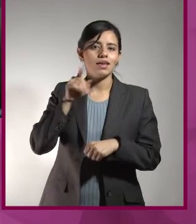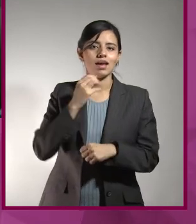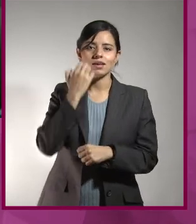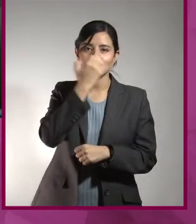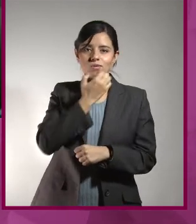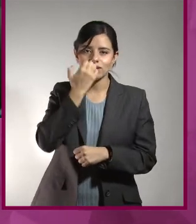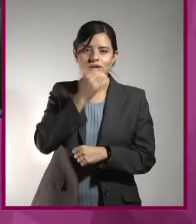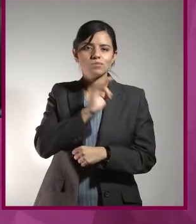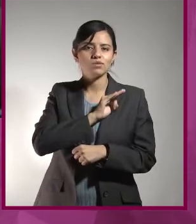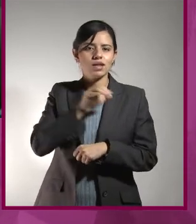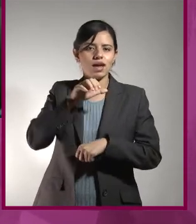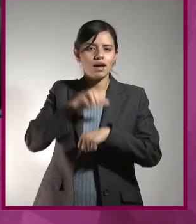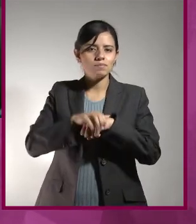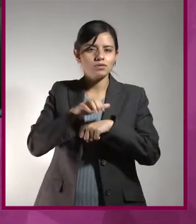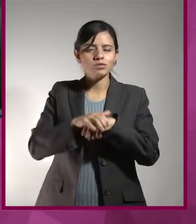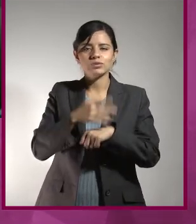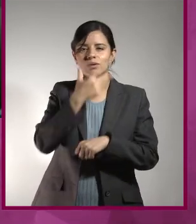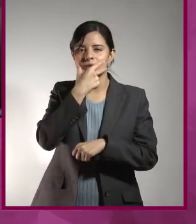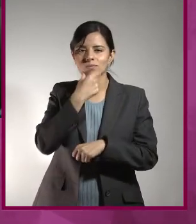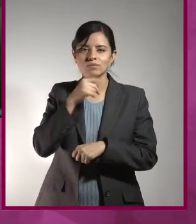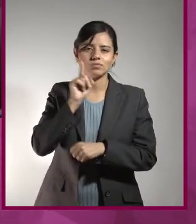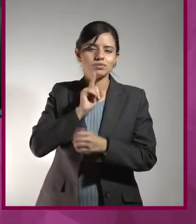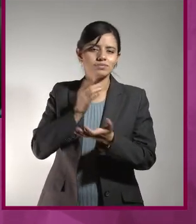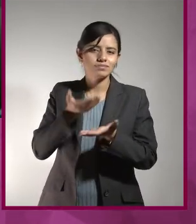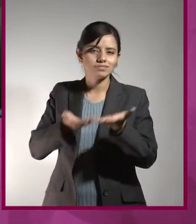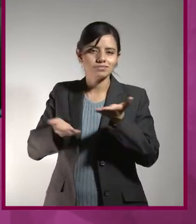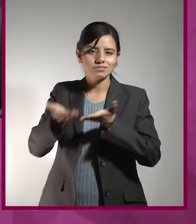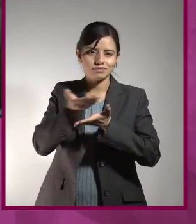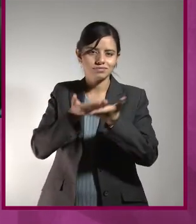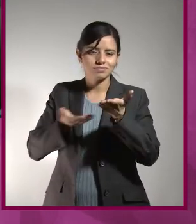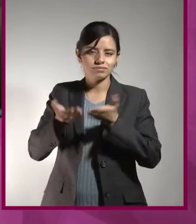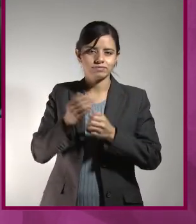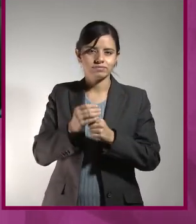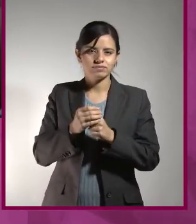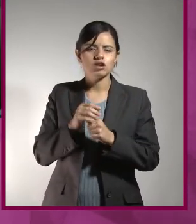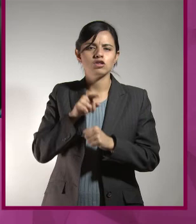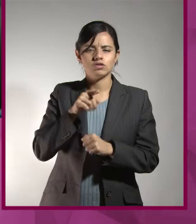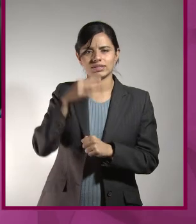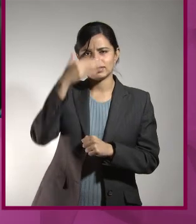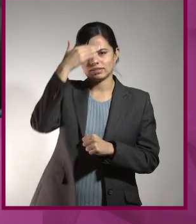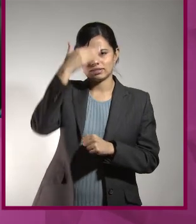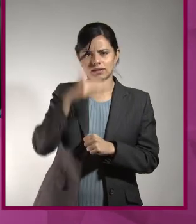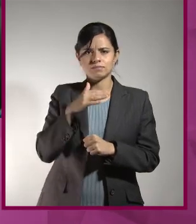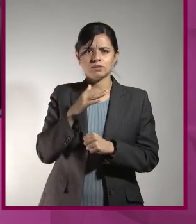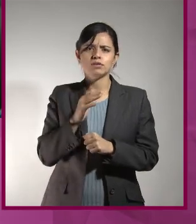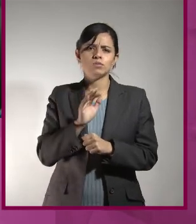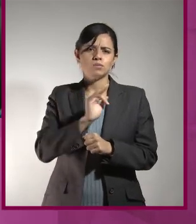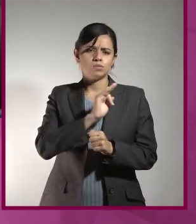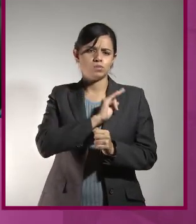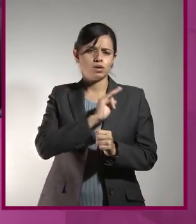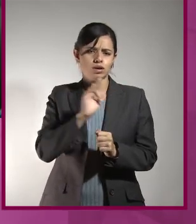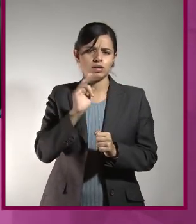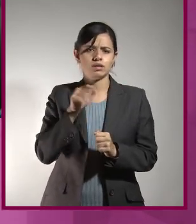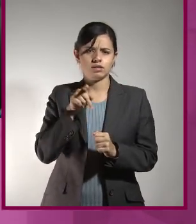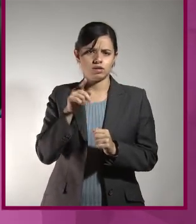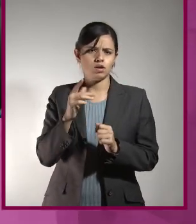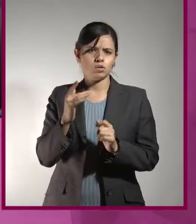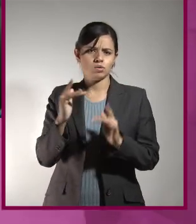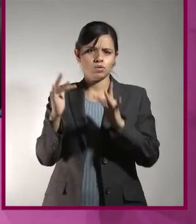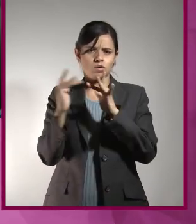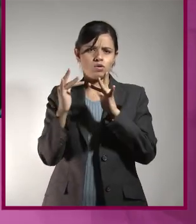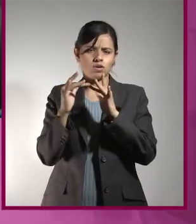podías compartir con tus amigas o tus amigos. Sabes que todavía puedes guardar en contacto